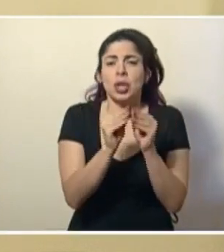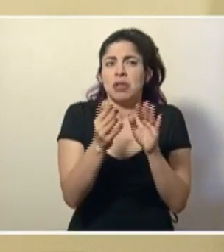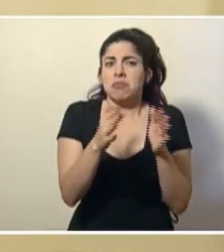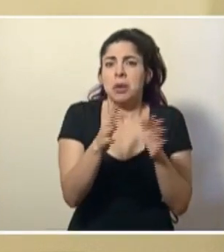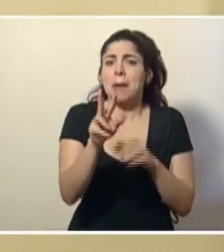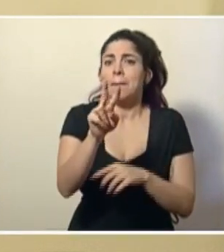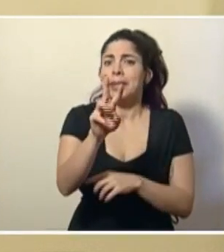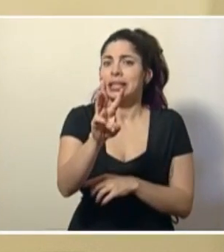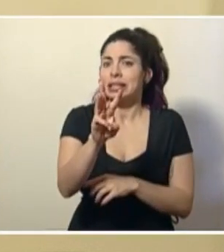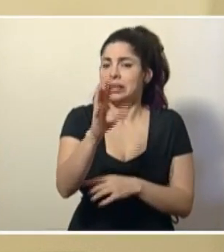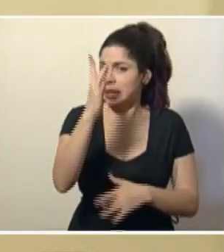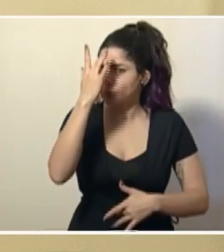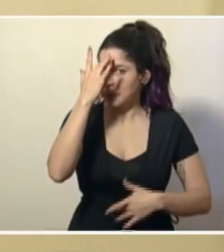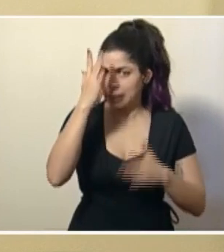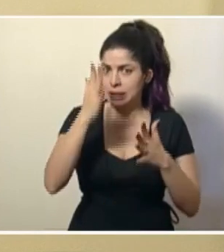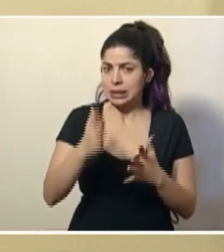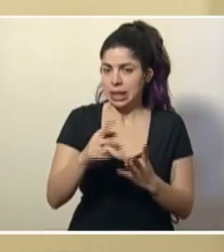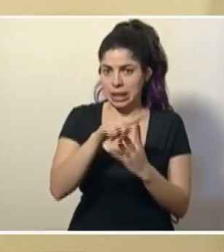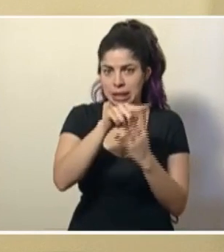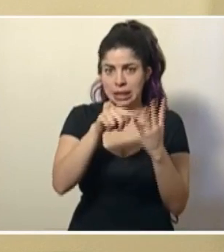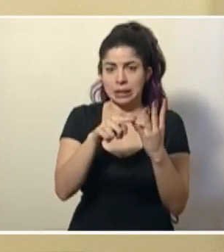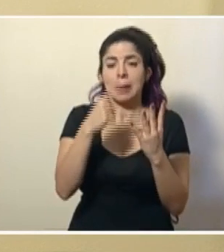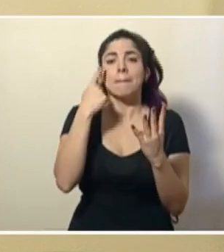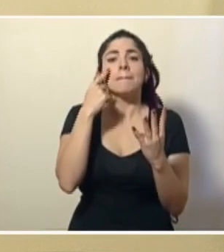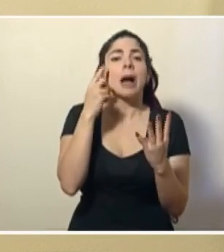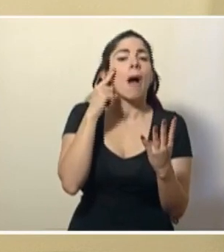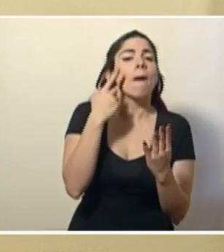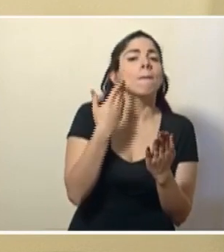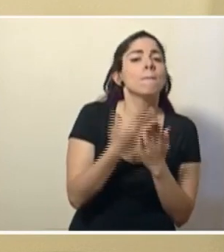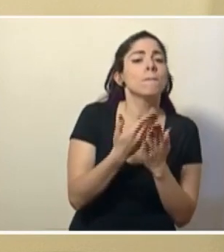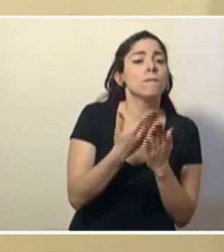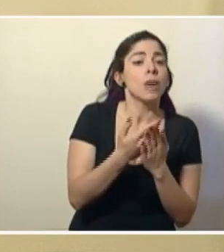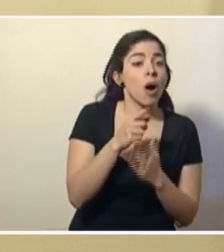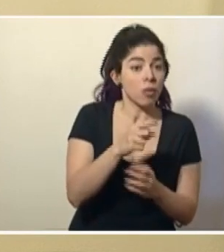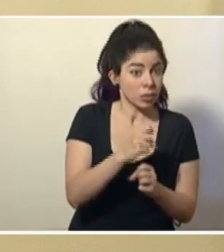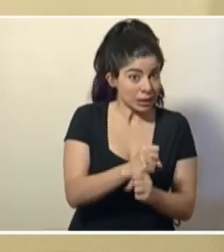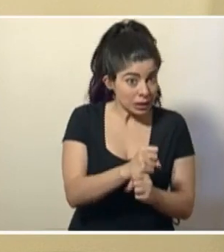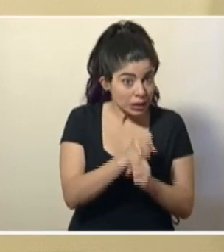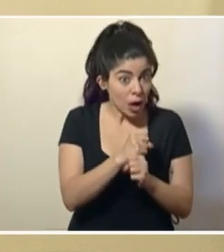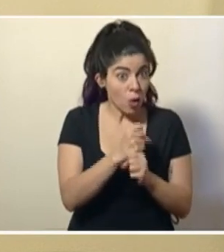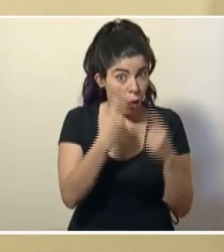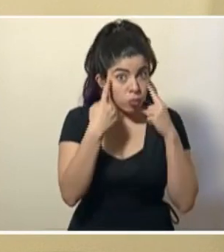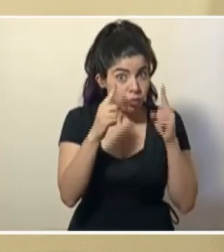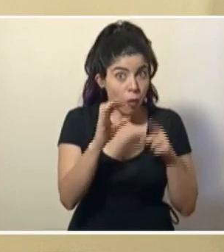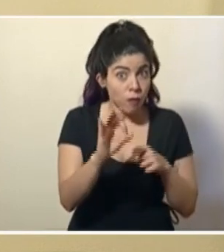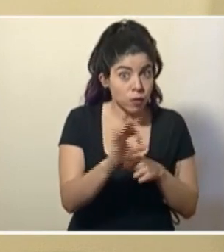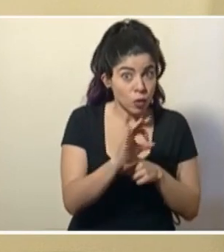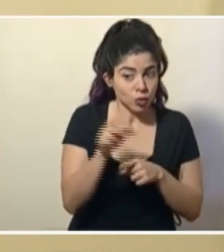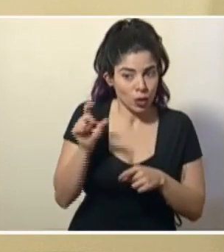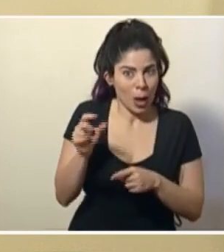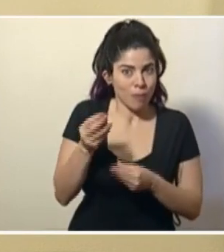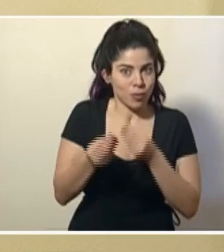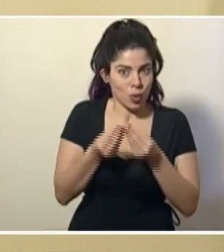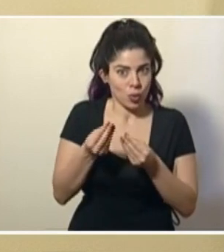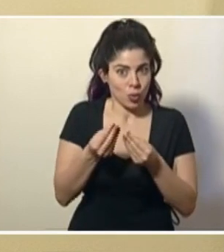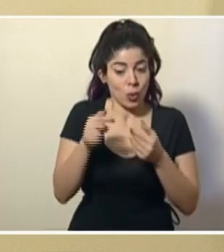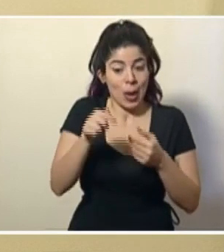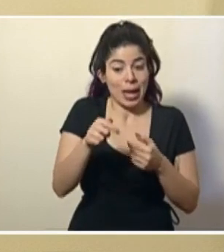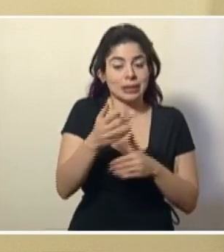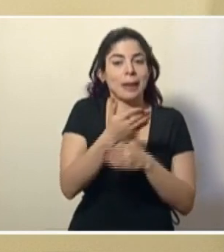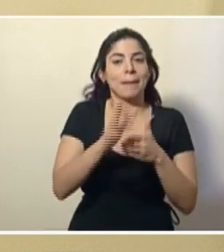hablando de 26 pacientes para demostrar la eficacia y la seguridad del producto. Esto es un fase